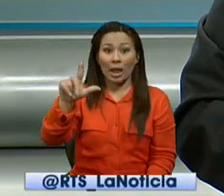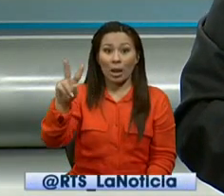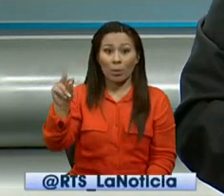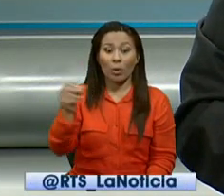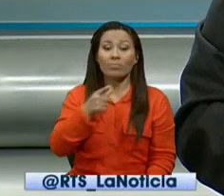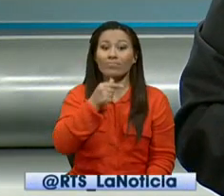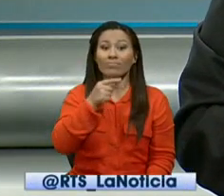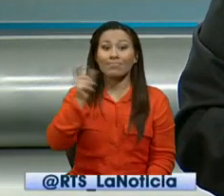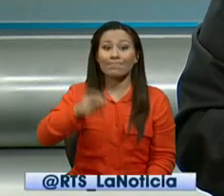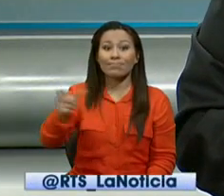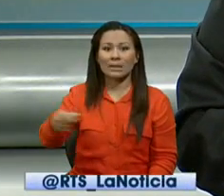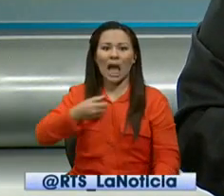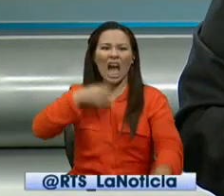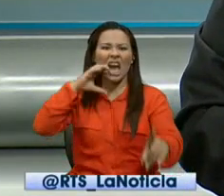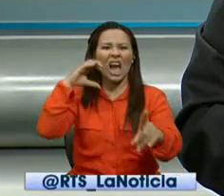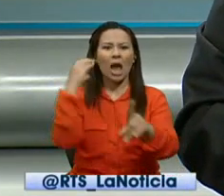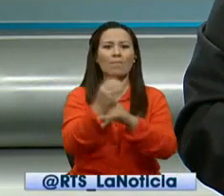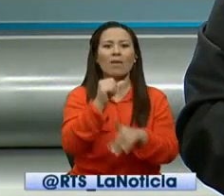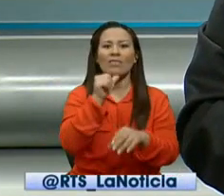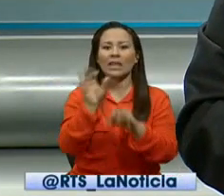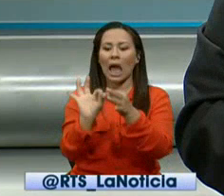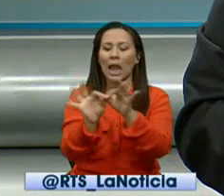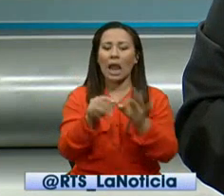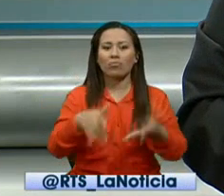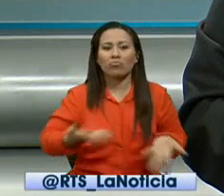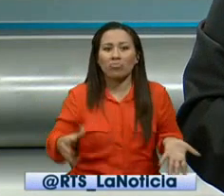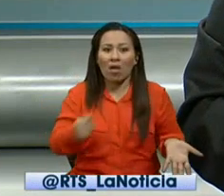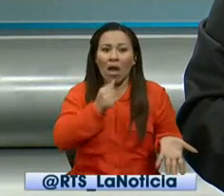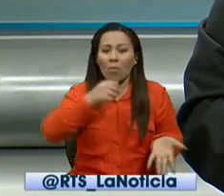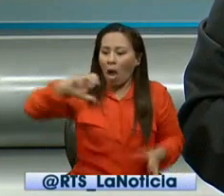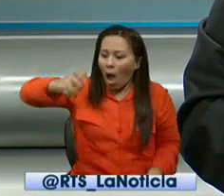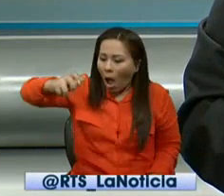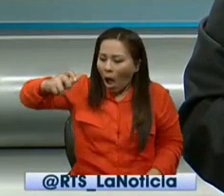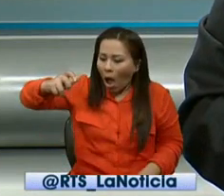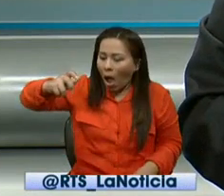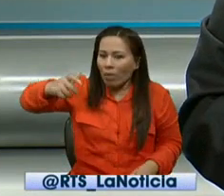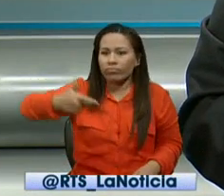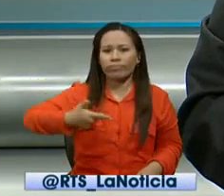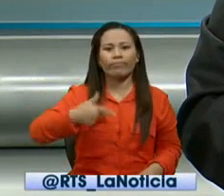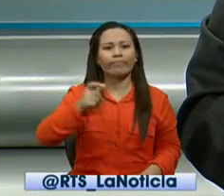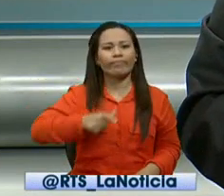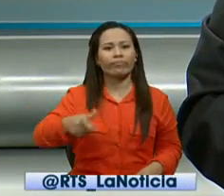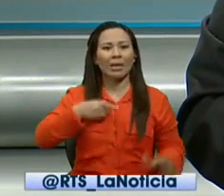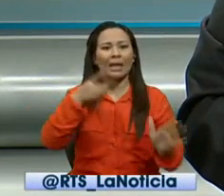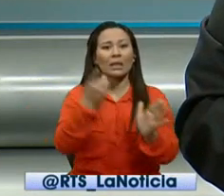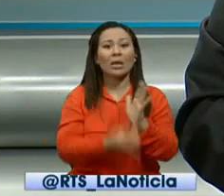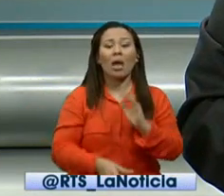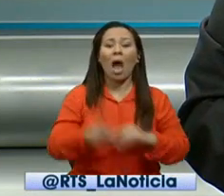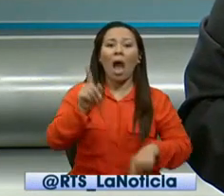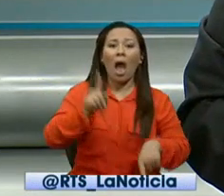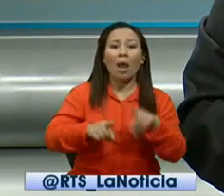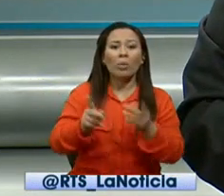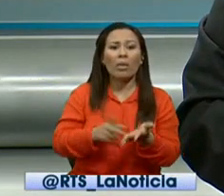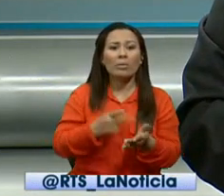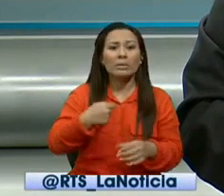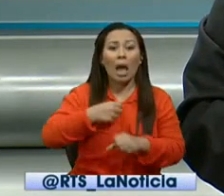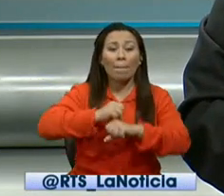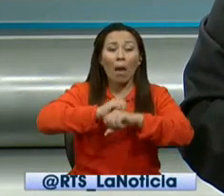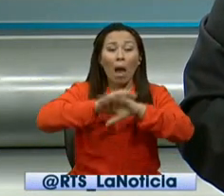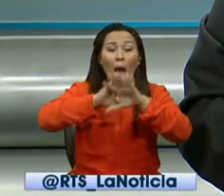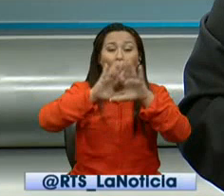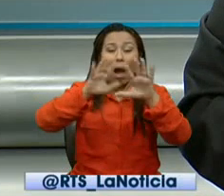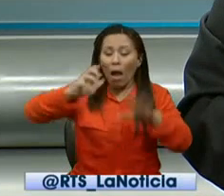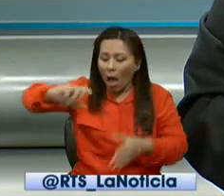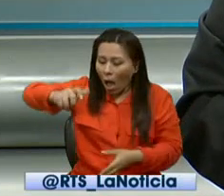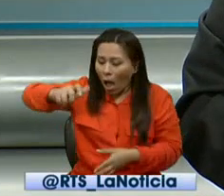aparente deficiencia en el servicio de agua potable. Ellos denuncian que reciben el líquido solo en las madrugadas.